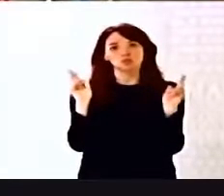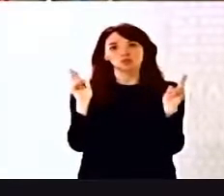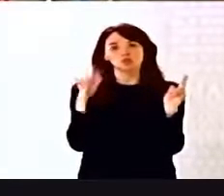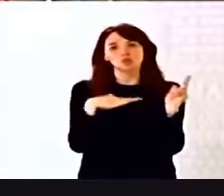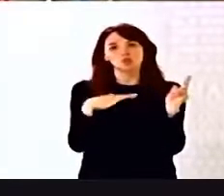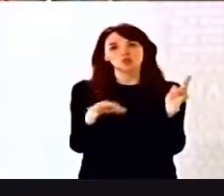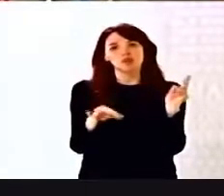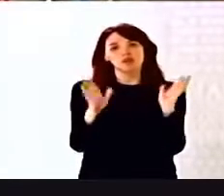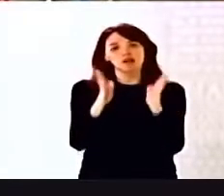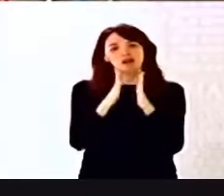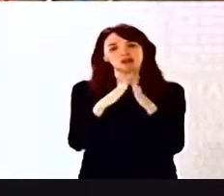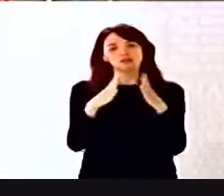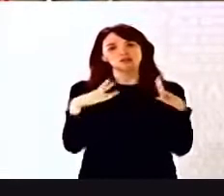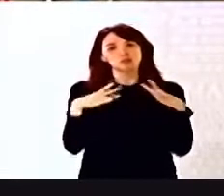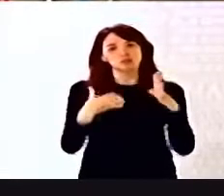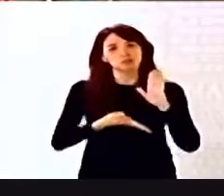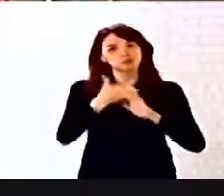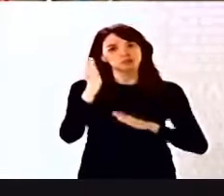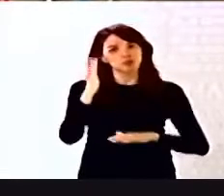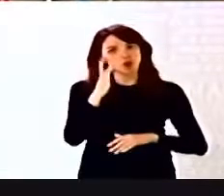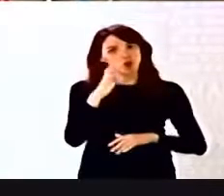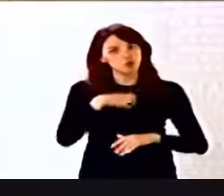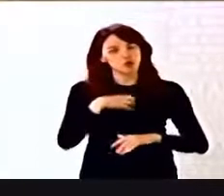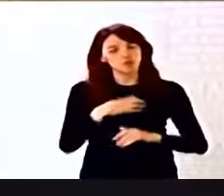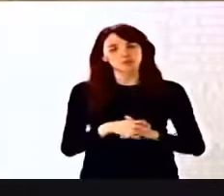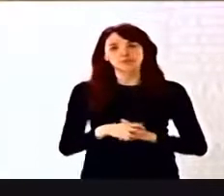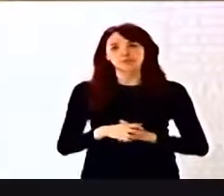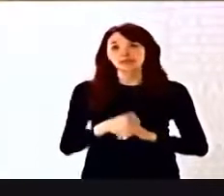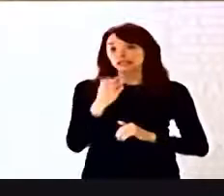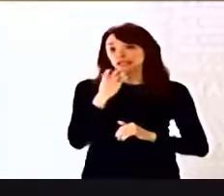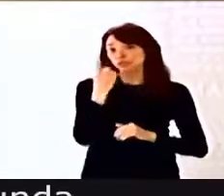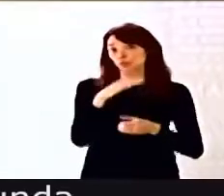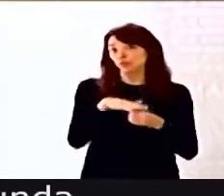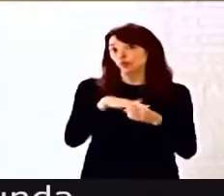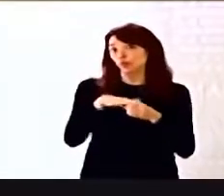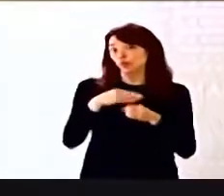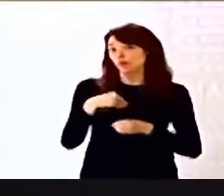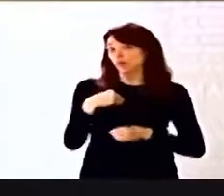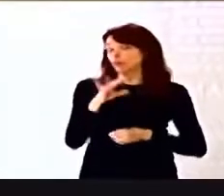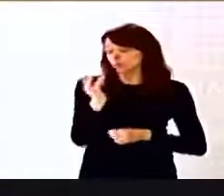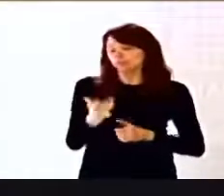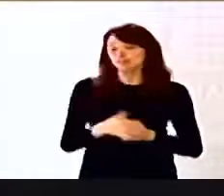segundas residencias, o eso todavía no es posible? Si es dentro de la misma provincia, sí.